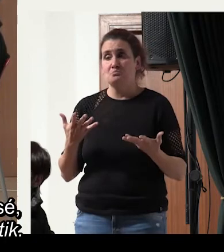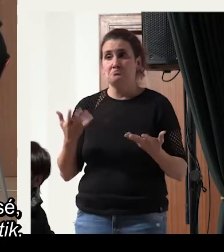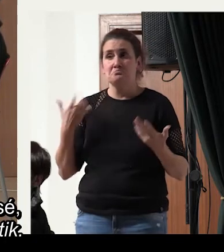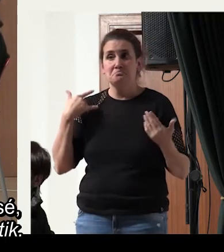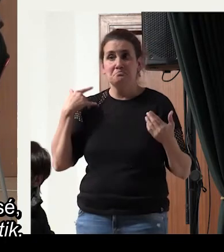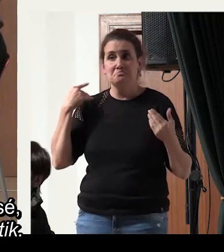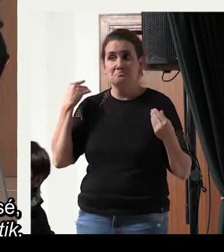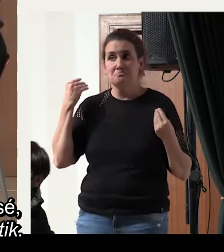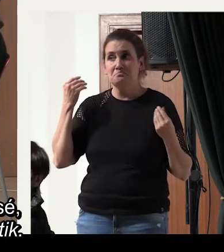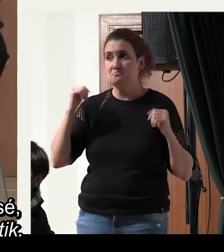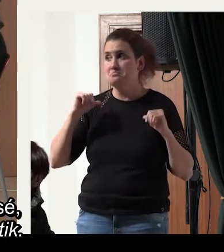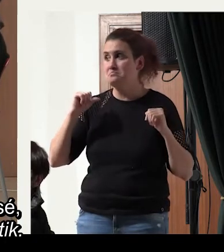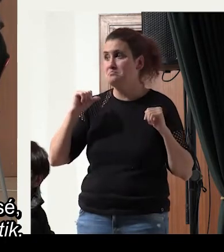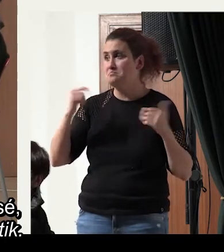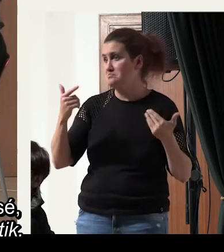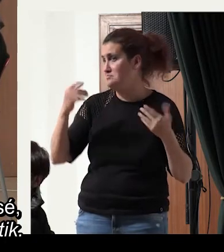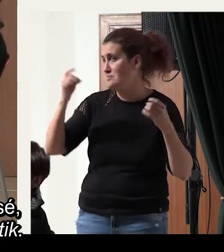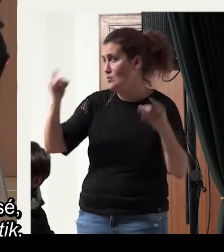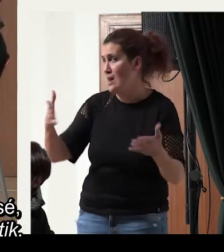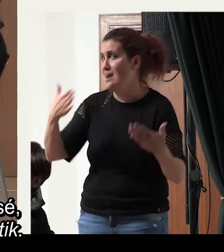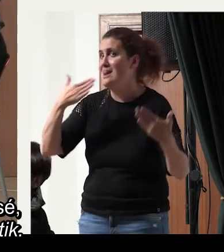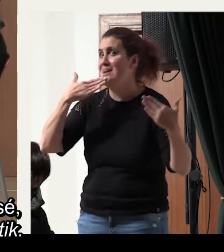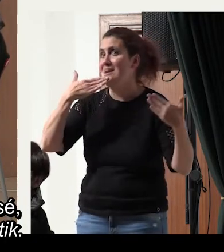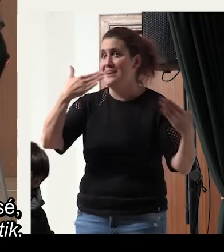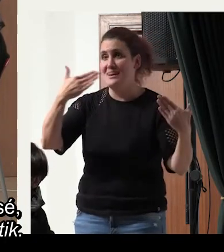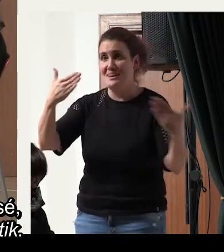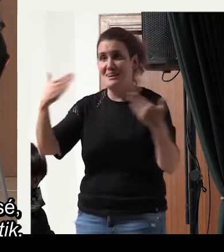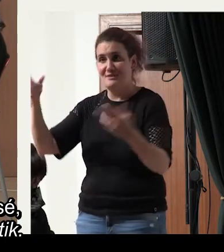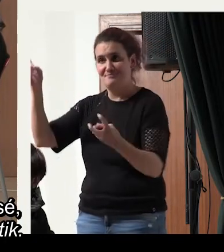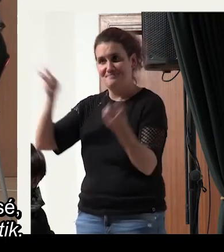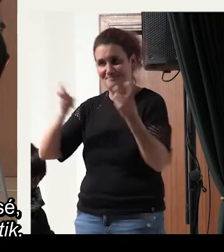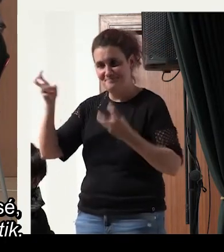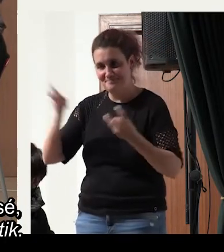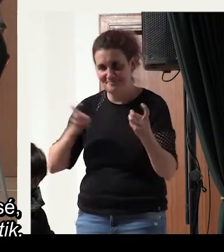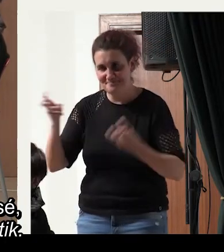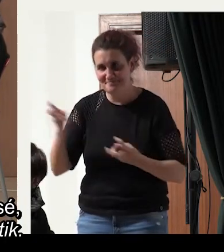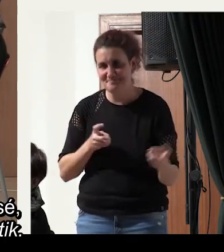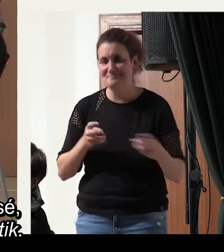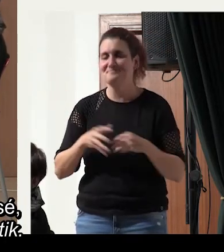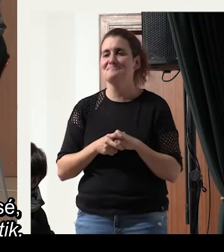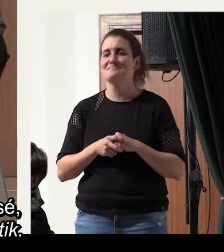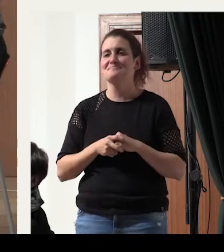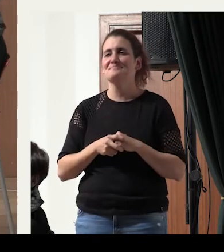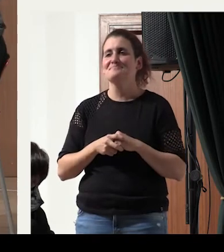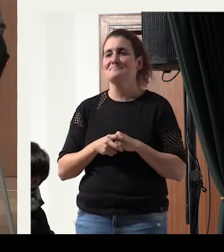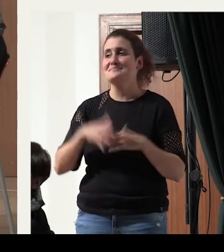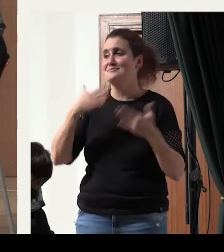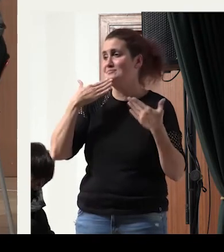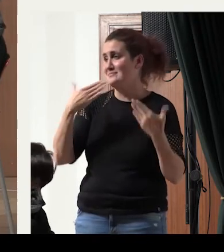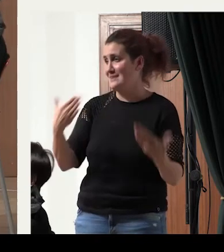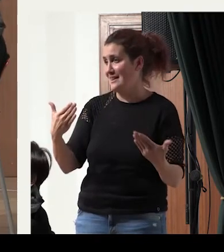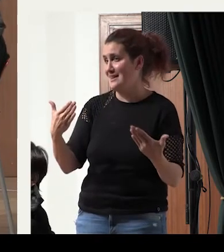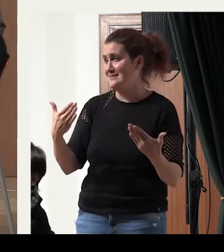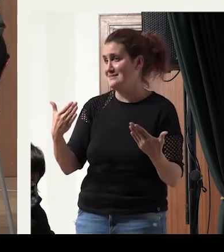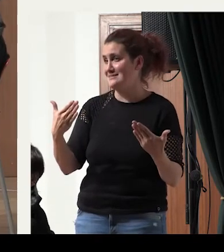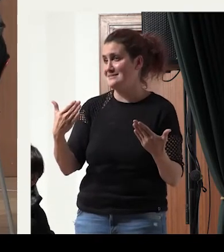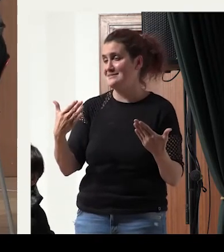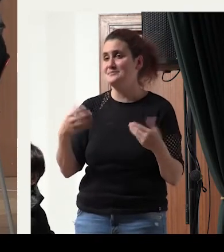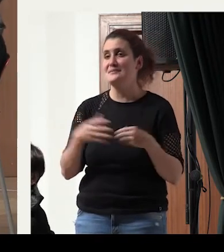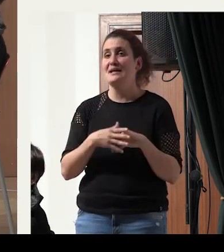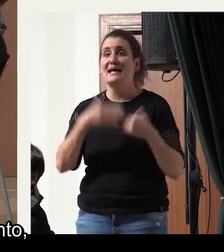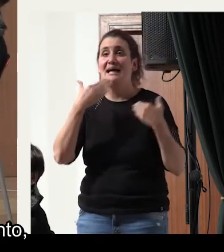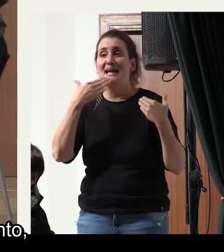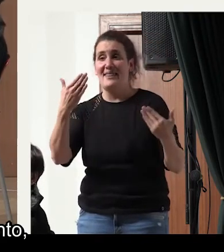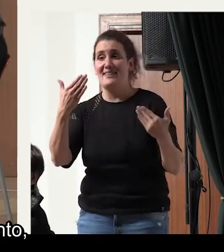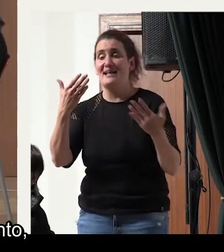Bueno, pues en principio, no sé, igual eskerrik asko etortzegatik y muchas gracias.